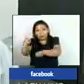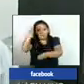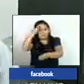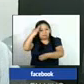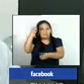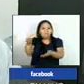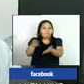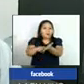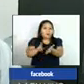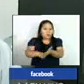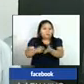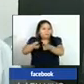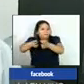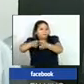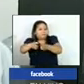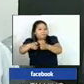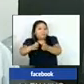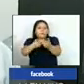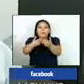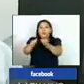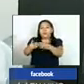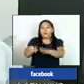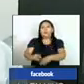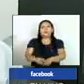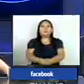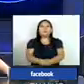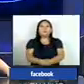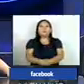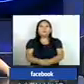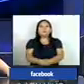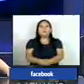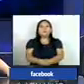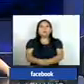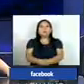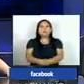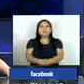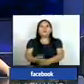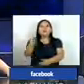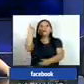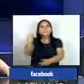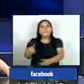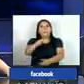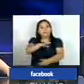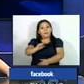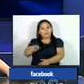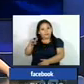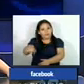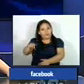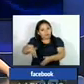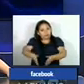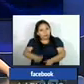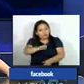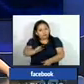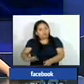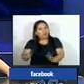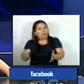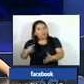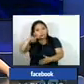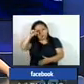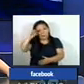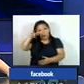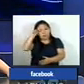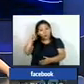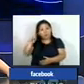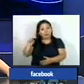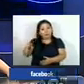implementar sus diferentes estrategias en su idea de negocio. Y un salvadoreño de 85 años se dedica a la corta de